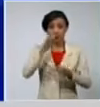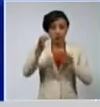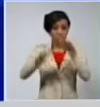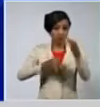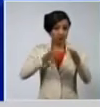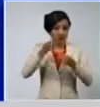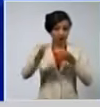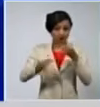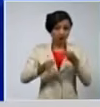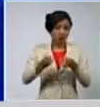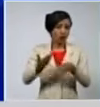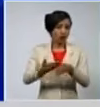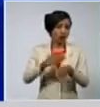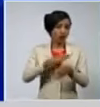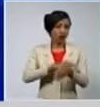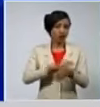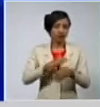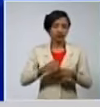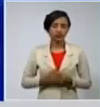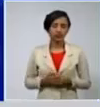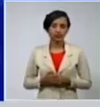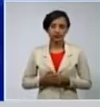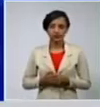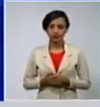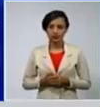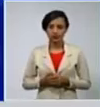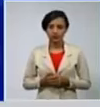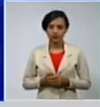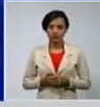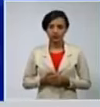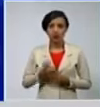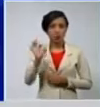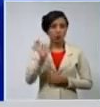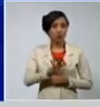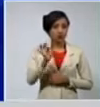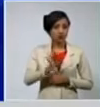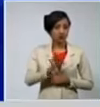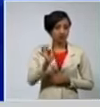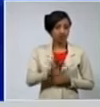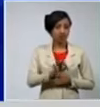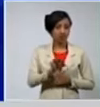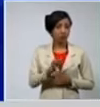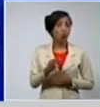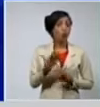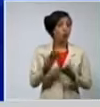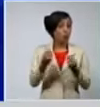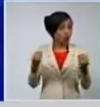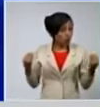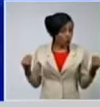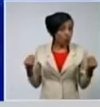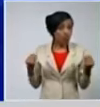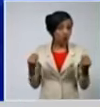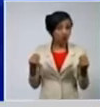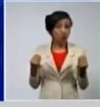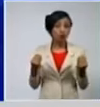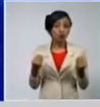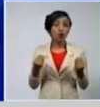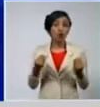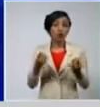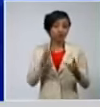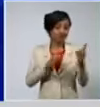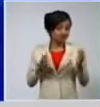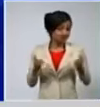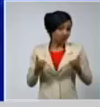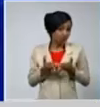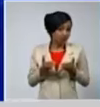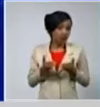mañana pudo profundizar, un % muy elevado de lactantes, que ayer hasta con una imagen un